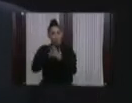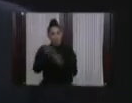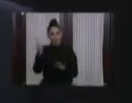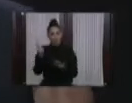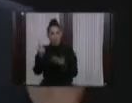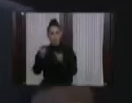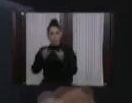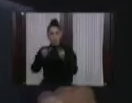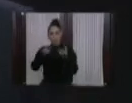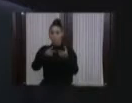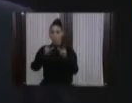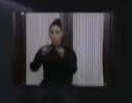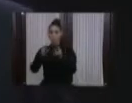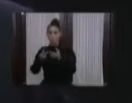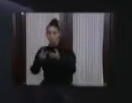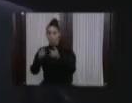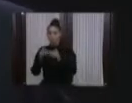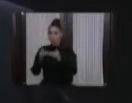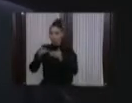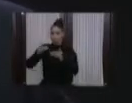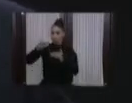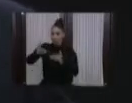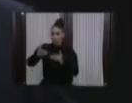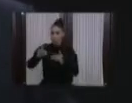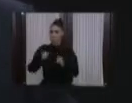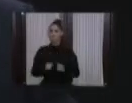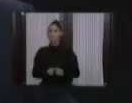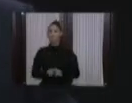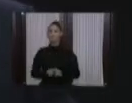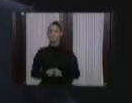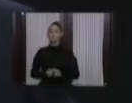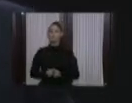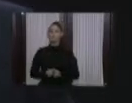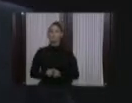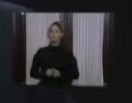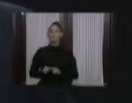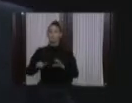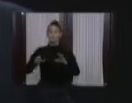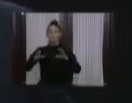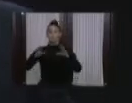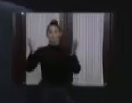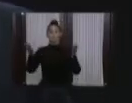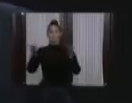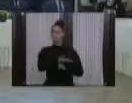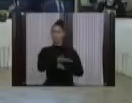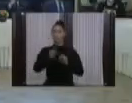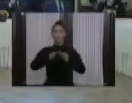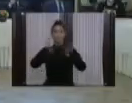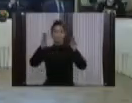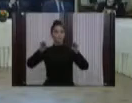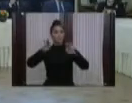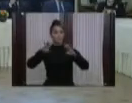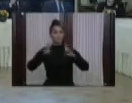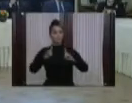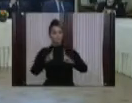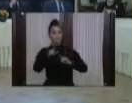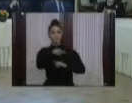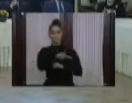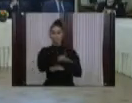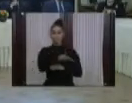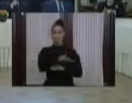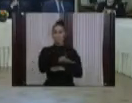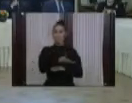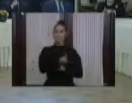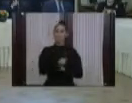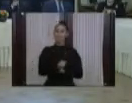para que le dé seguimiento a mis hijos no pero la mayoría una gran parte no tiene cuidadoras en su casa no tiene